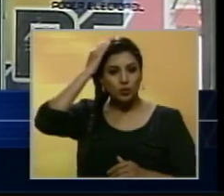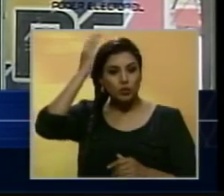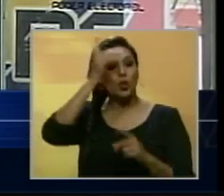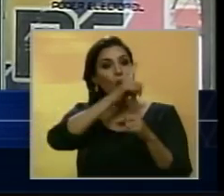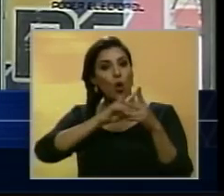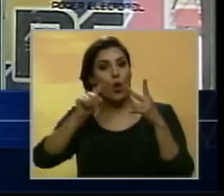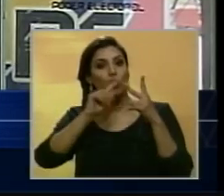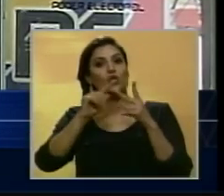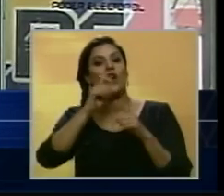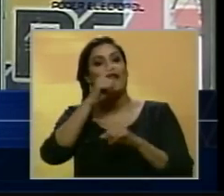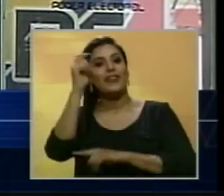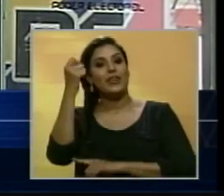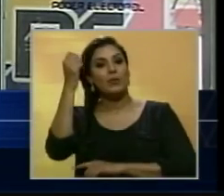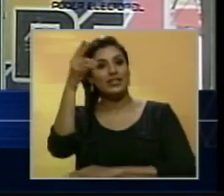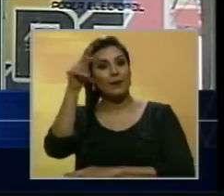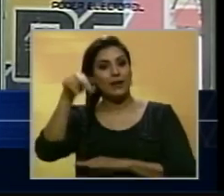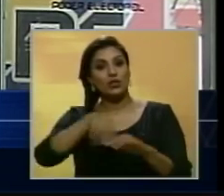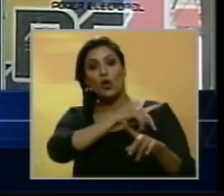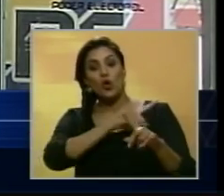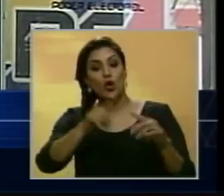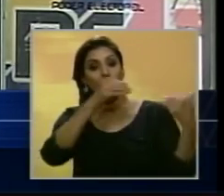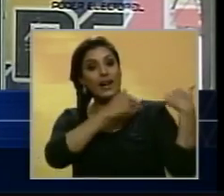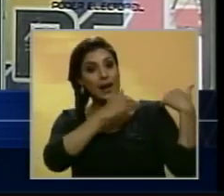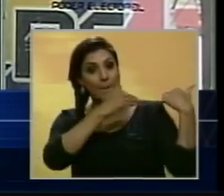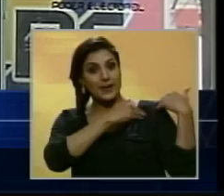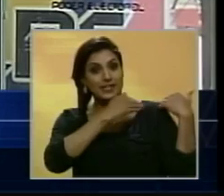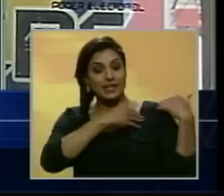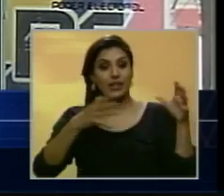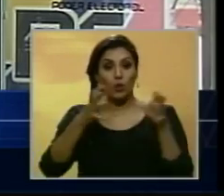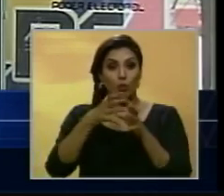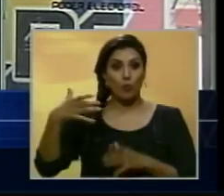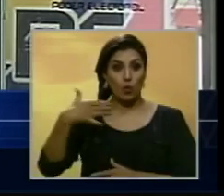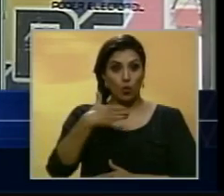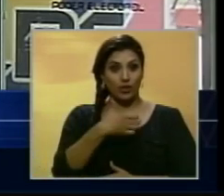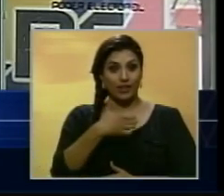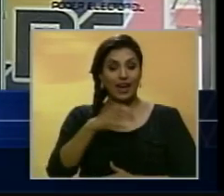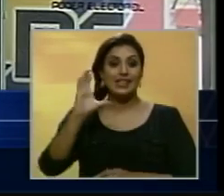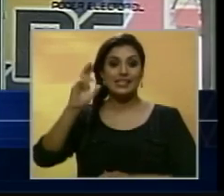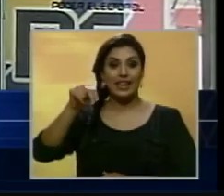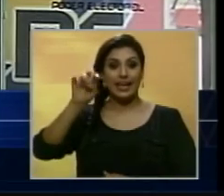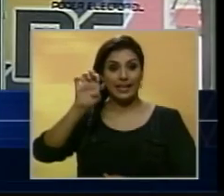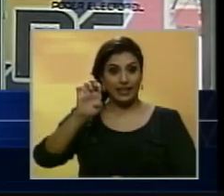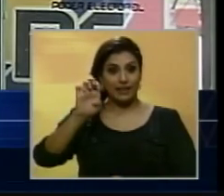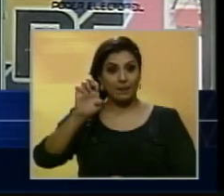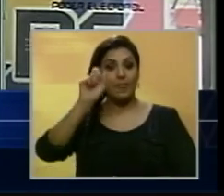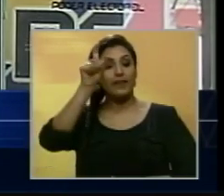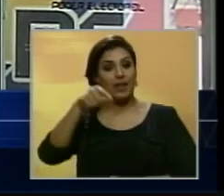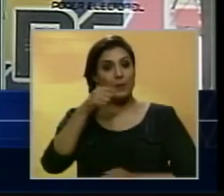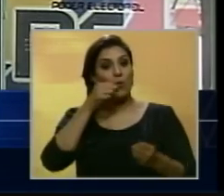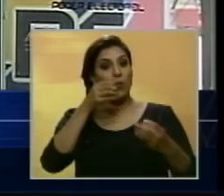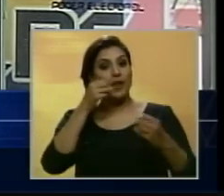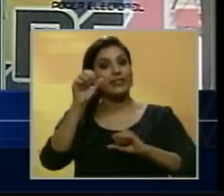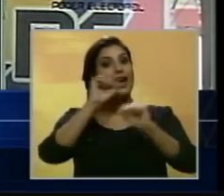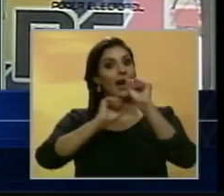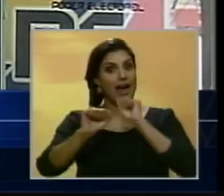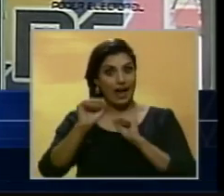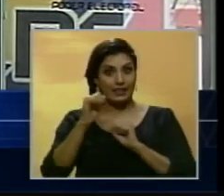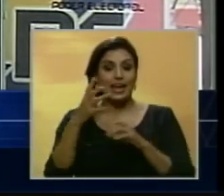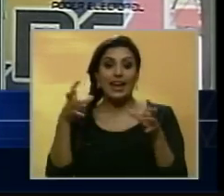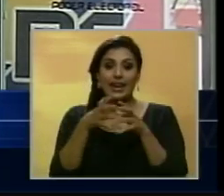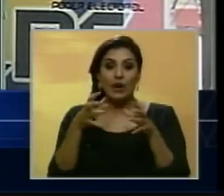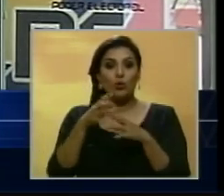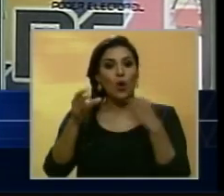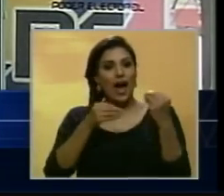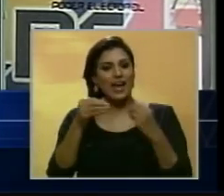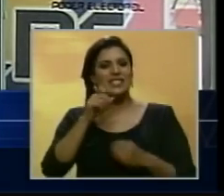de la Asamblea Nacional y junto al representante de la Mesa de la Unidad ante el CNE, Juan Carlos Caldera. En declaraciones previas antes de la reunión